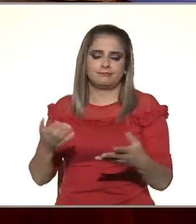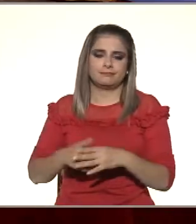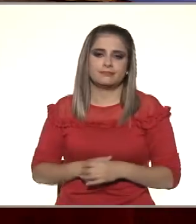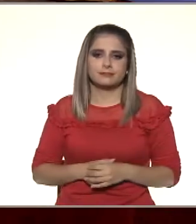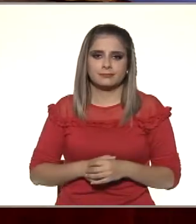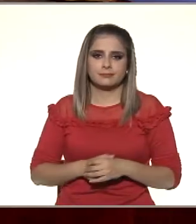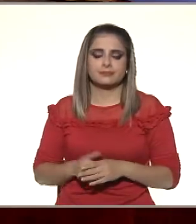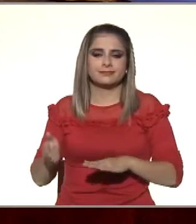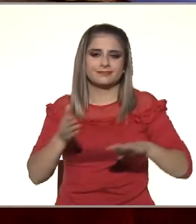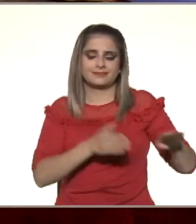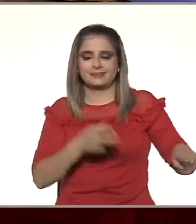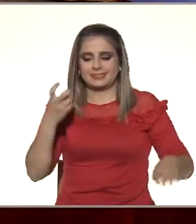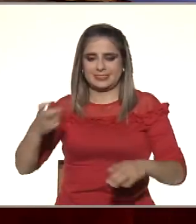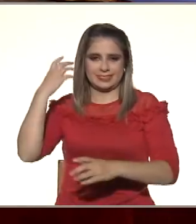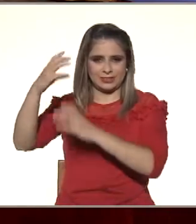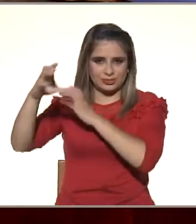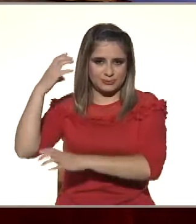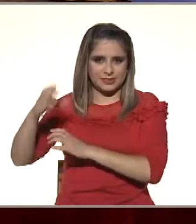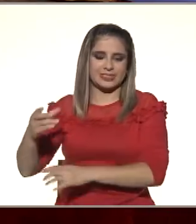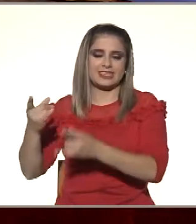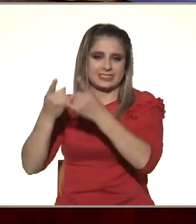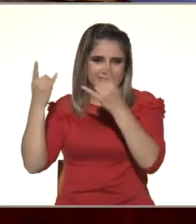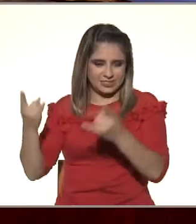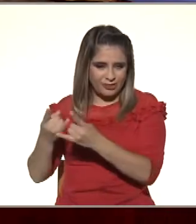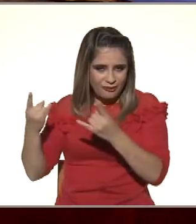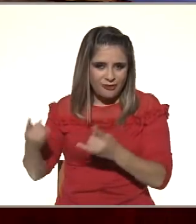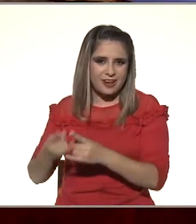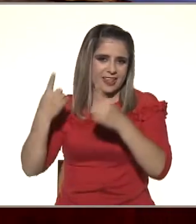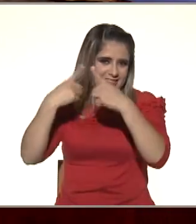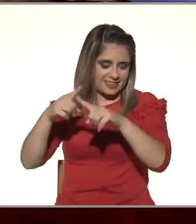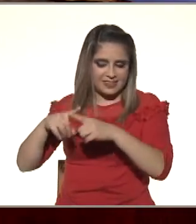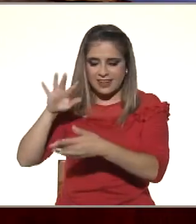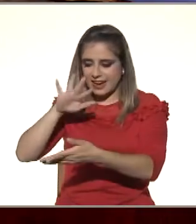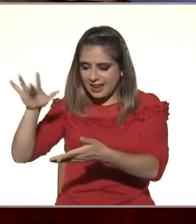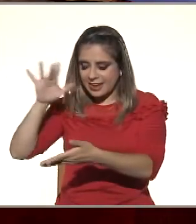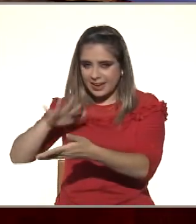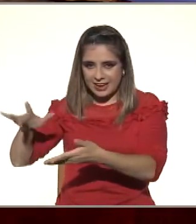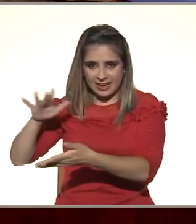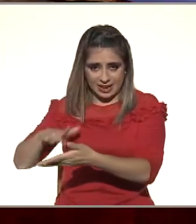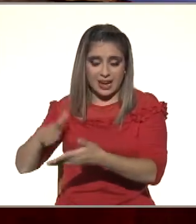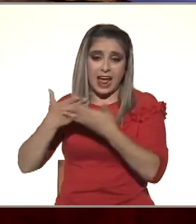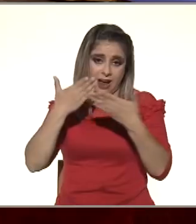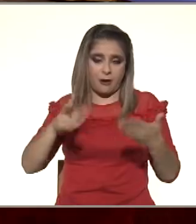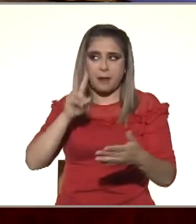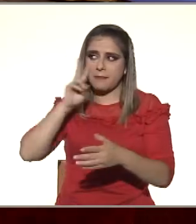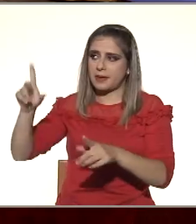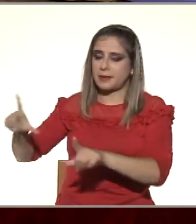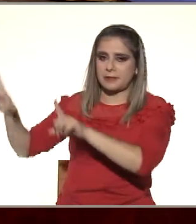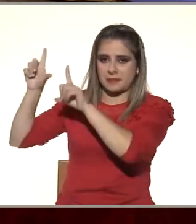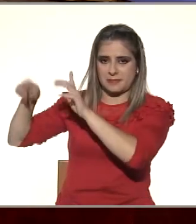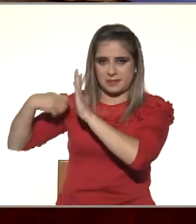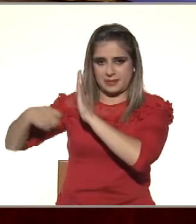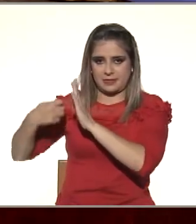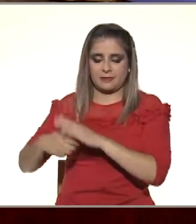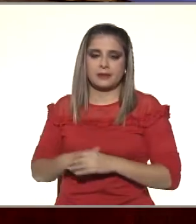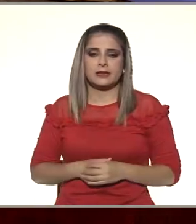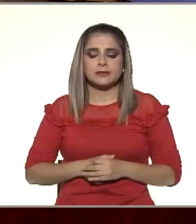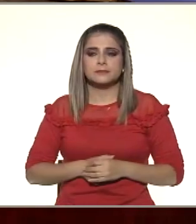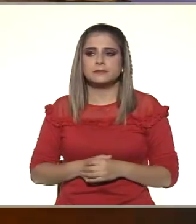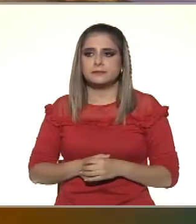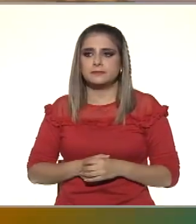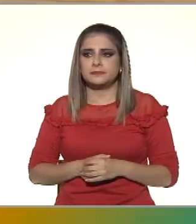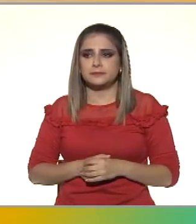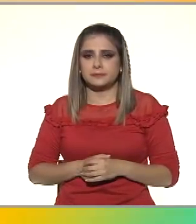Más comentarios y muchos de sus testimonios nos los han compartido a lo largo de este programa y vamos a ver esta cápsula donde hay más historias este mes.